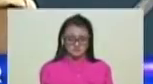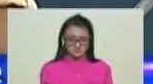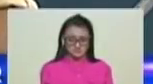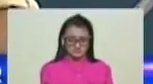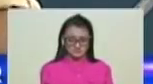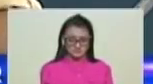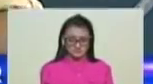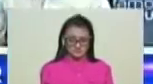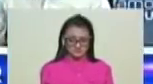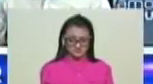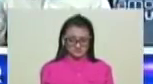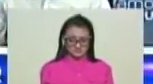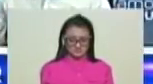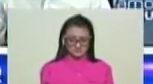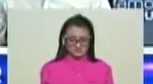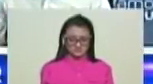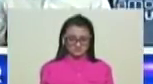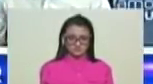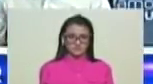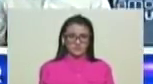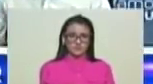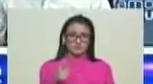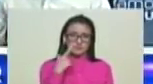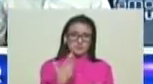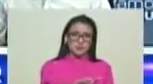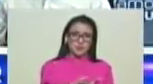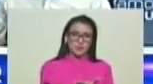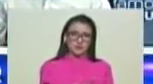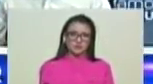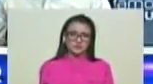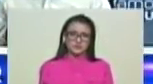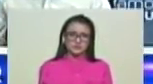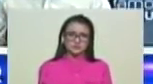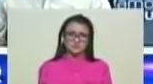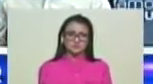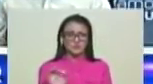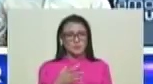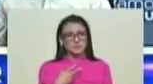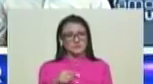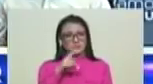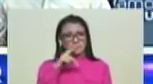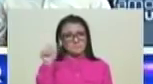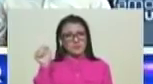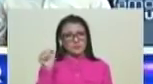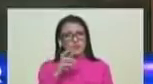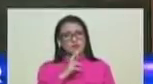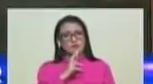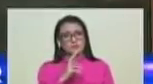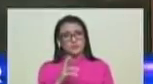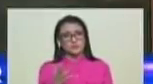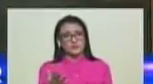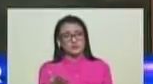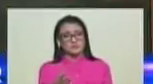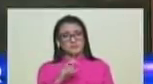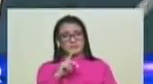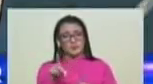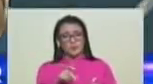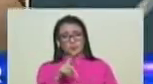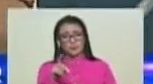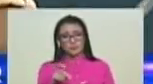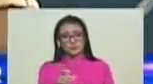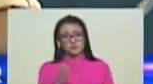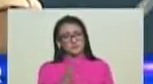Respecto a lo que usted plantea, bueno, seguramente el presidente Maduro responderá en ese sentido y en el marco de lo que él ha